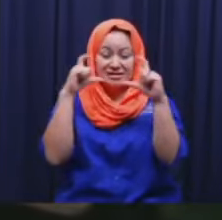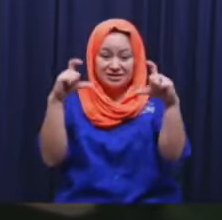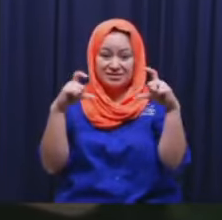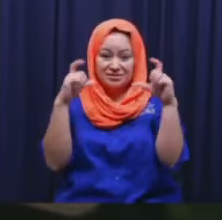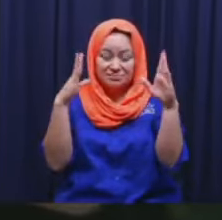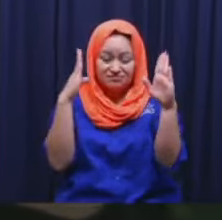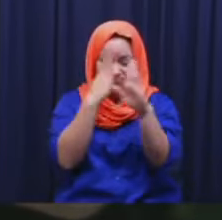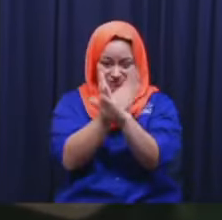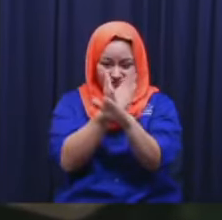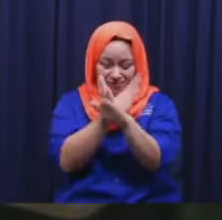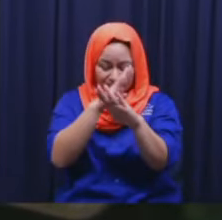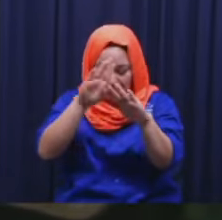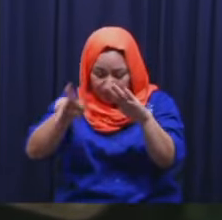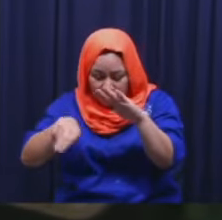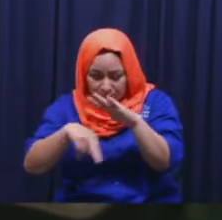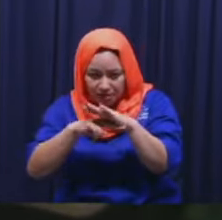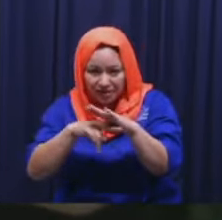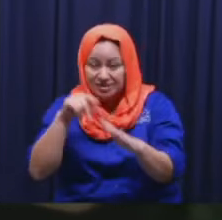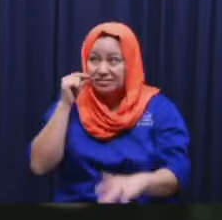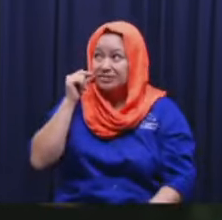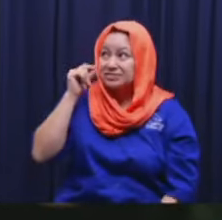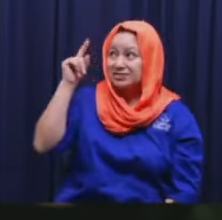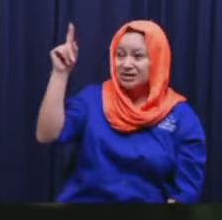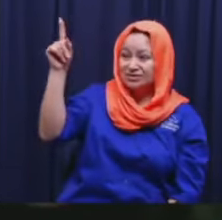refúgiense bajo las alas del Señor.